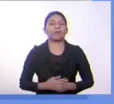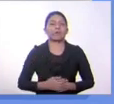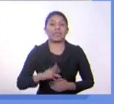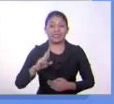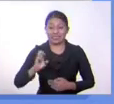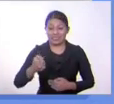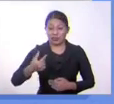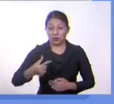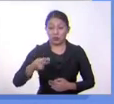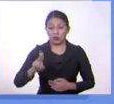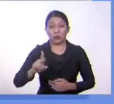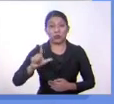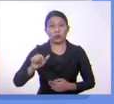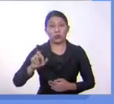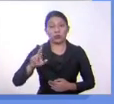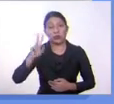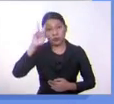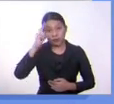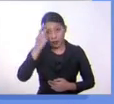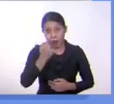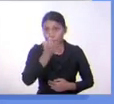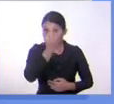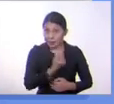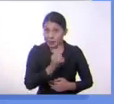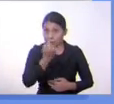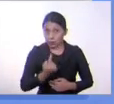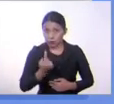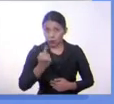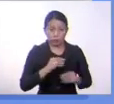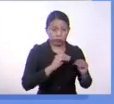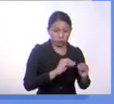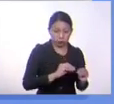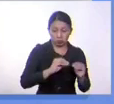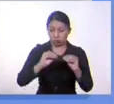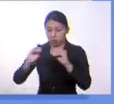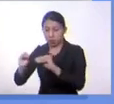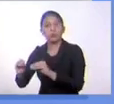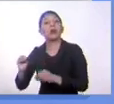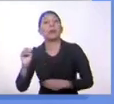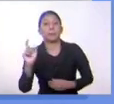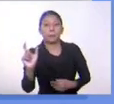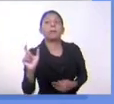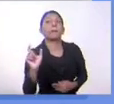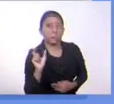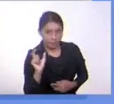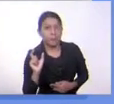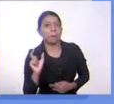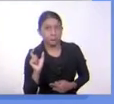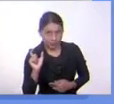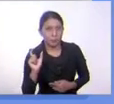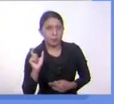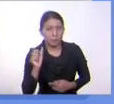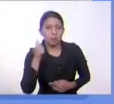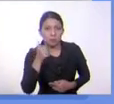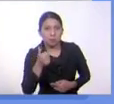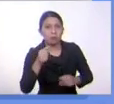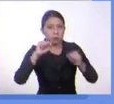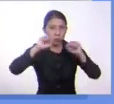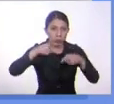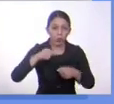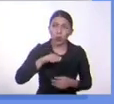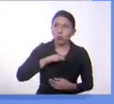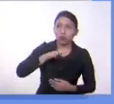al movimiento de personas que se produce de acuerdo con las leyes del país de origen, de tránsito y de